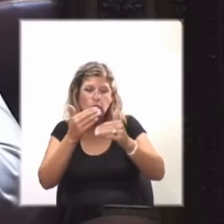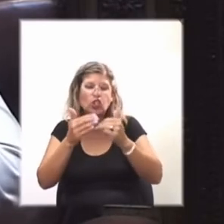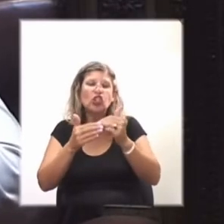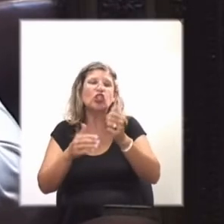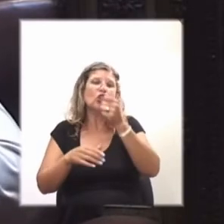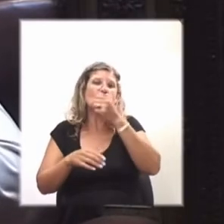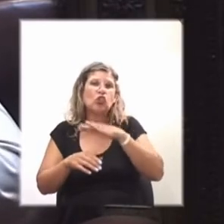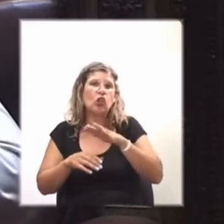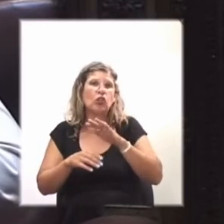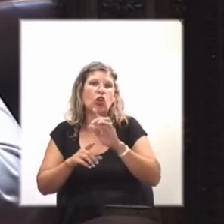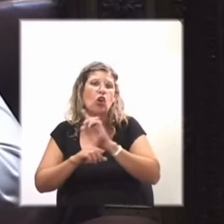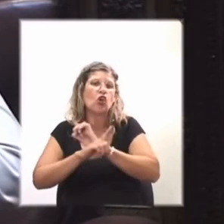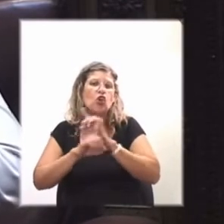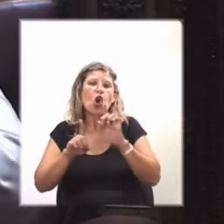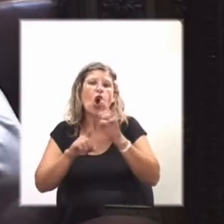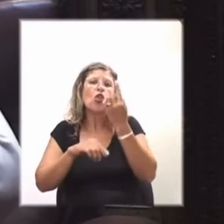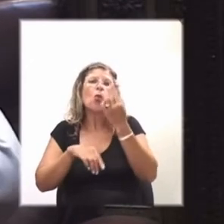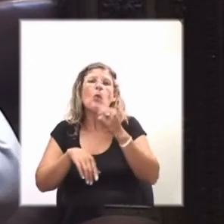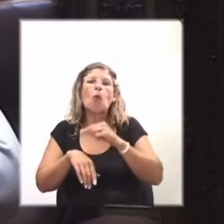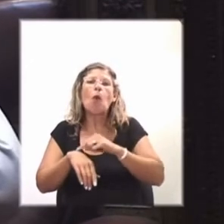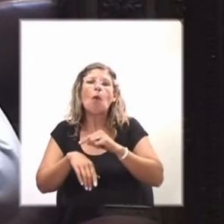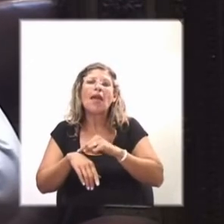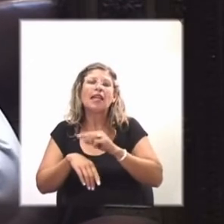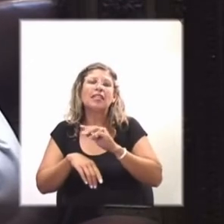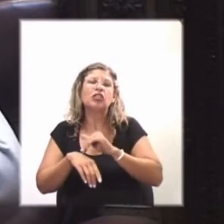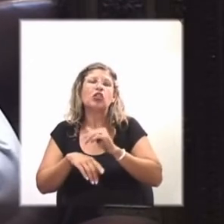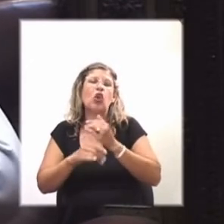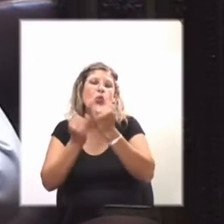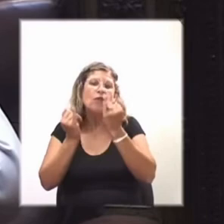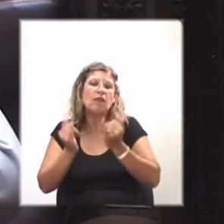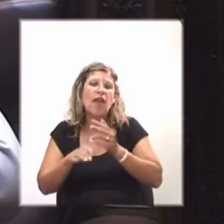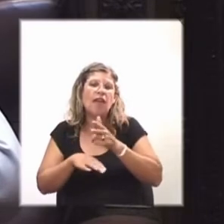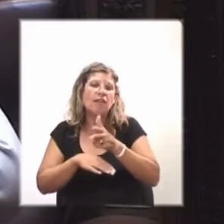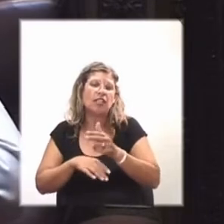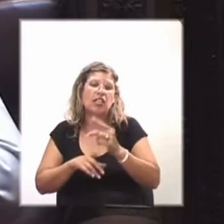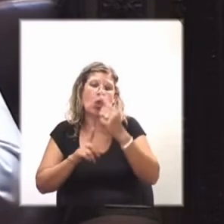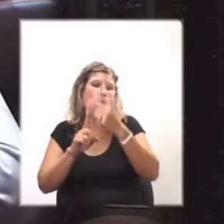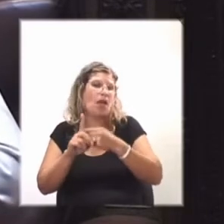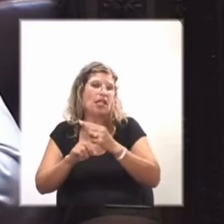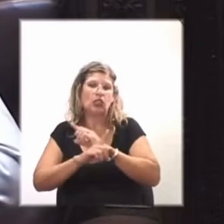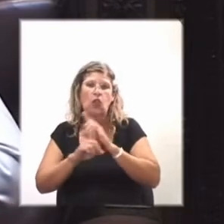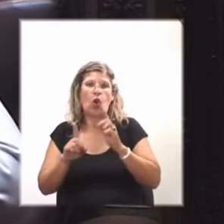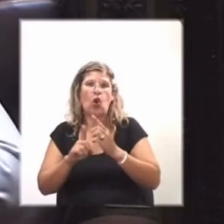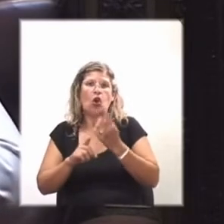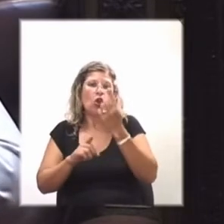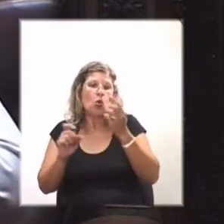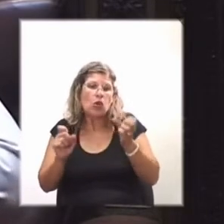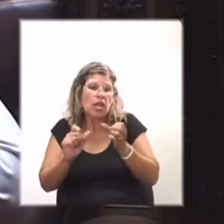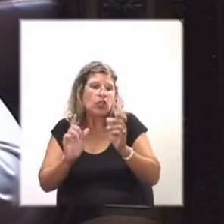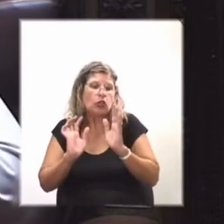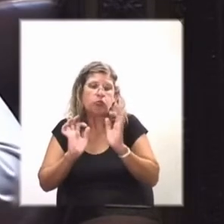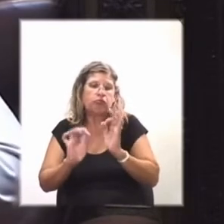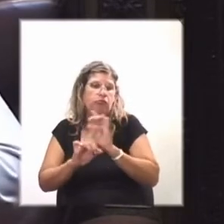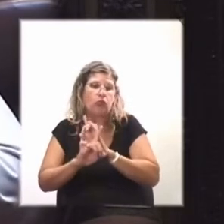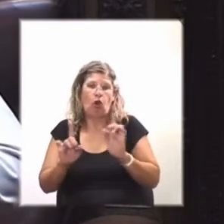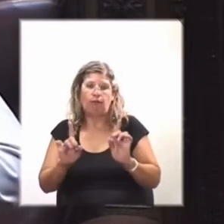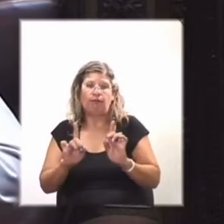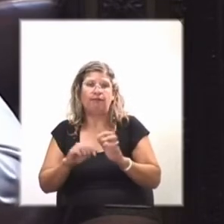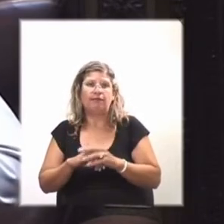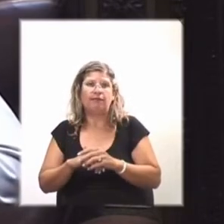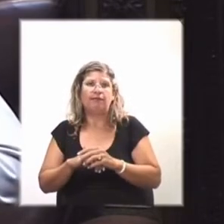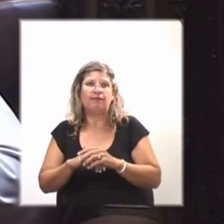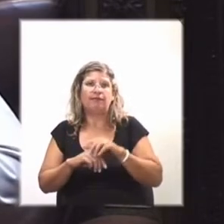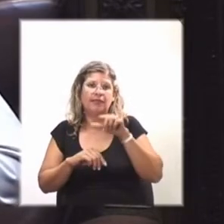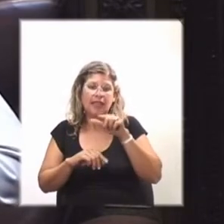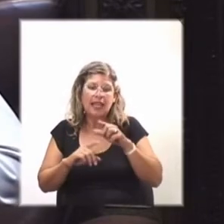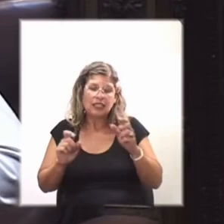histórico, no de un momento, no de un día, no de una fecha, no de un mes, no de un hecho concreto. Hechos que se enmarcan